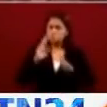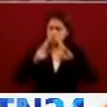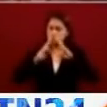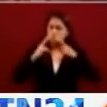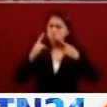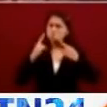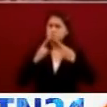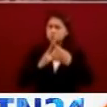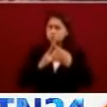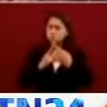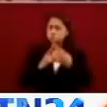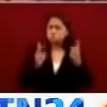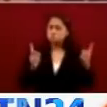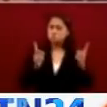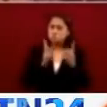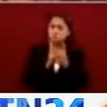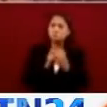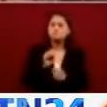más adelante.